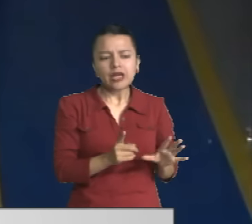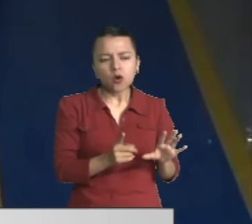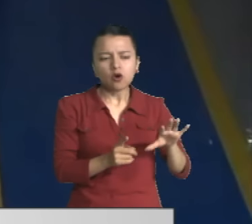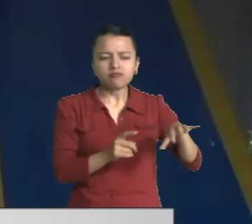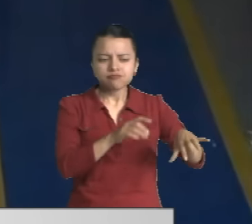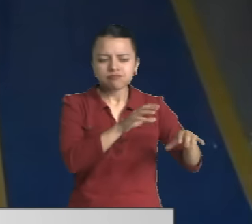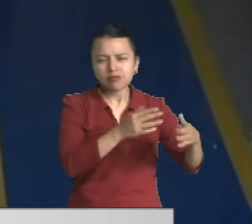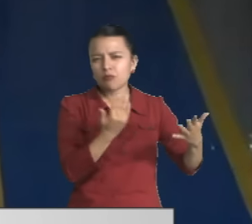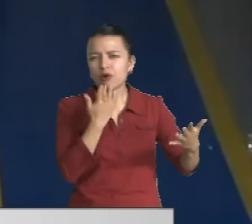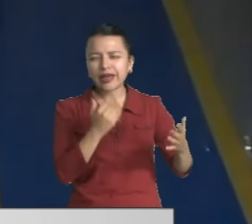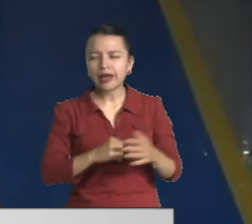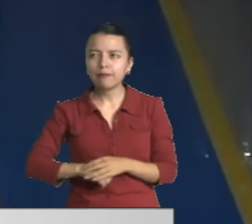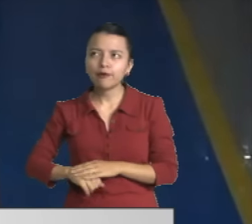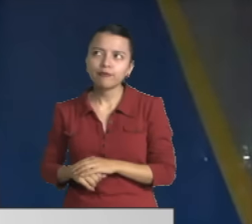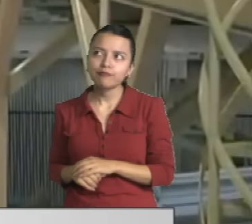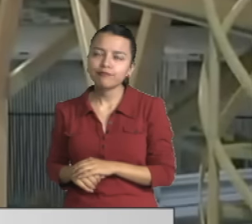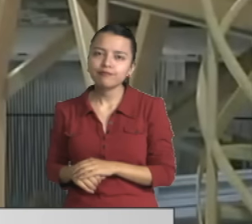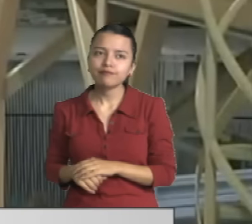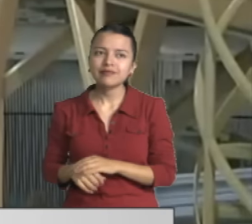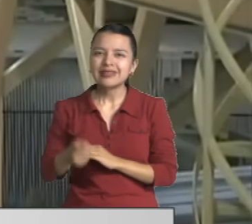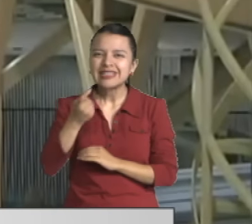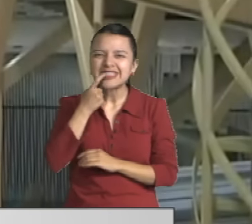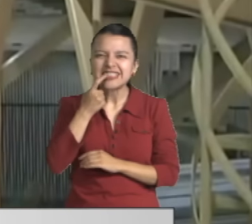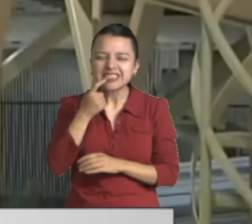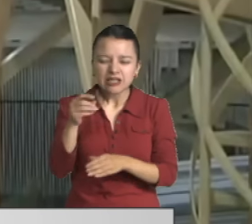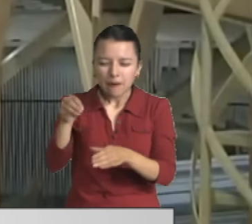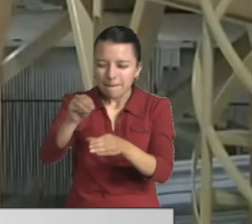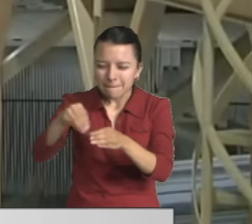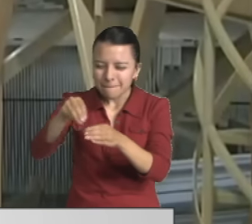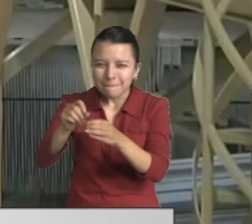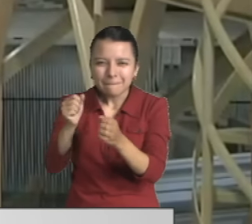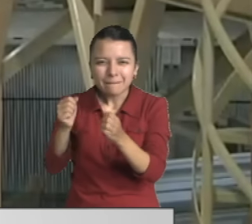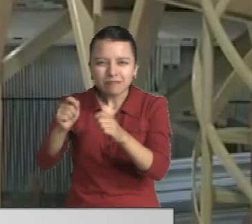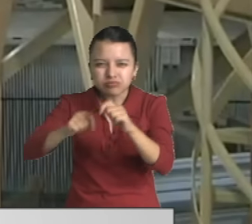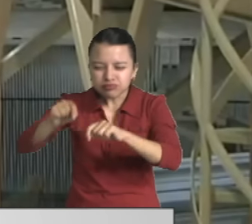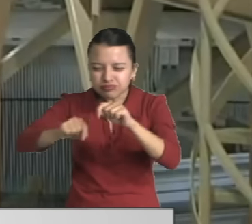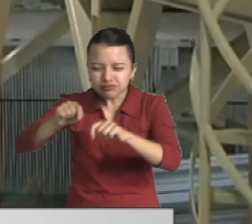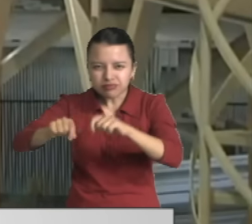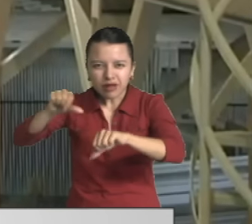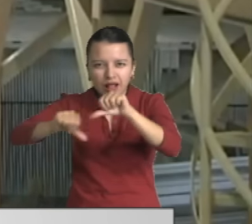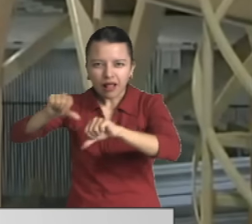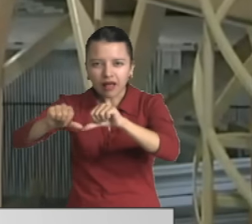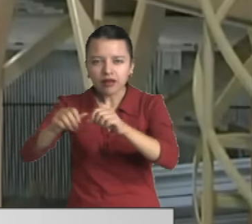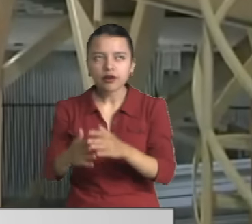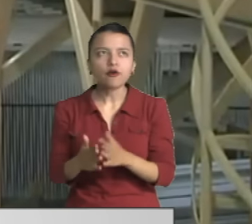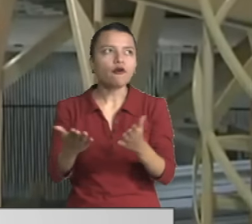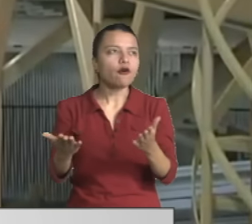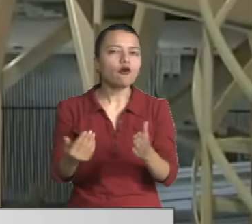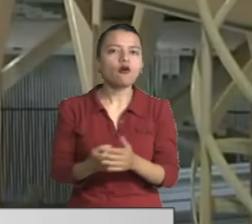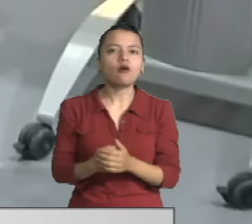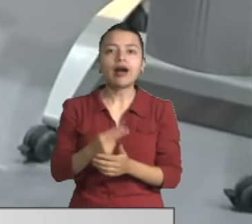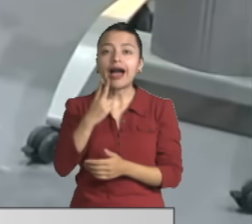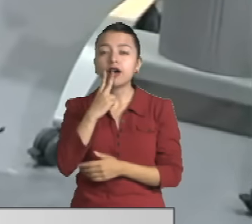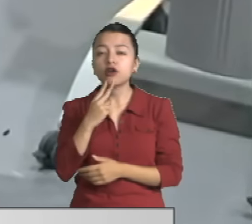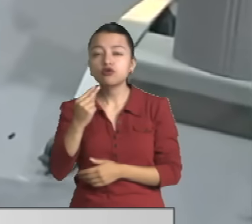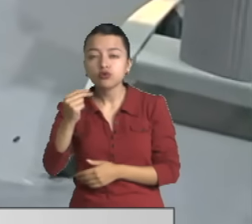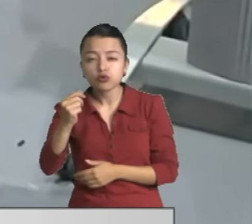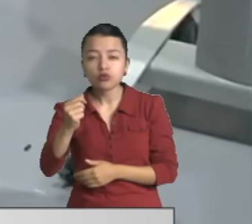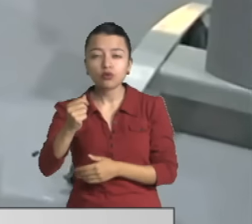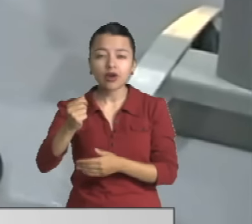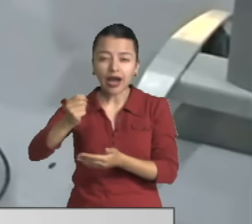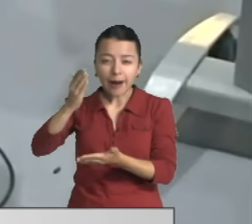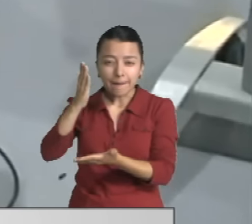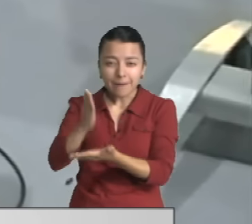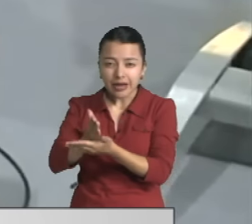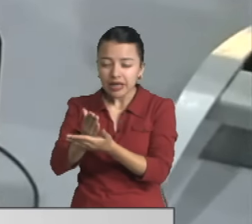sobre todo, por ejemplo, la fabricación de otros metales no quirúrgicos, también la industria del azúcar y la panela han estado teniendo unos